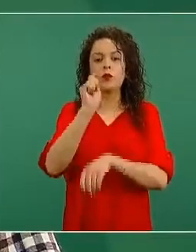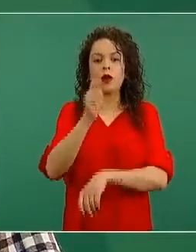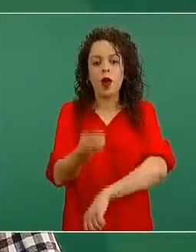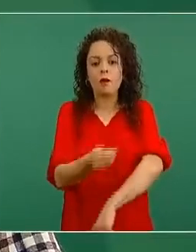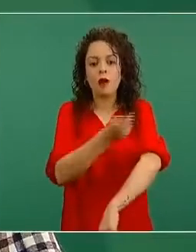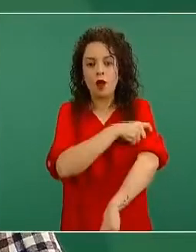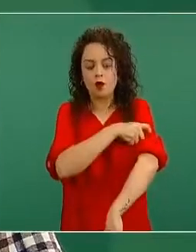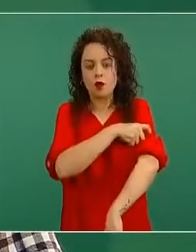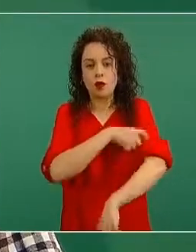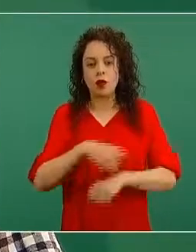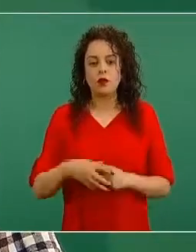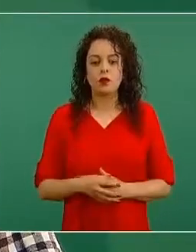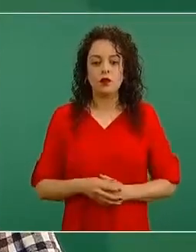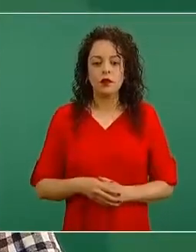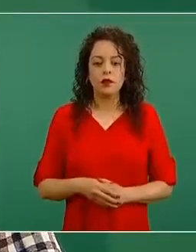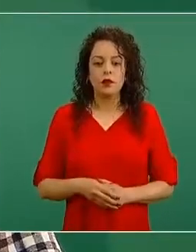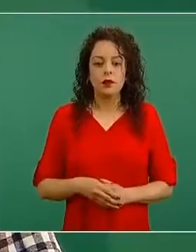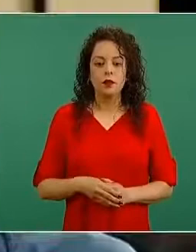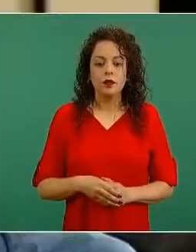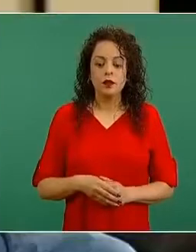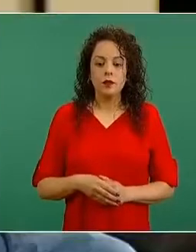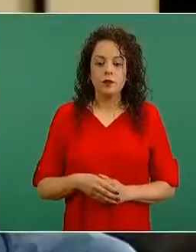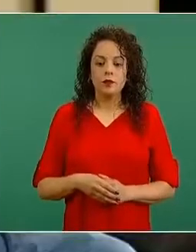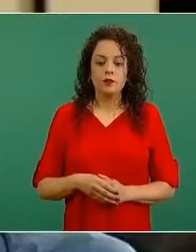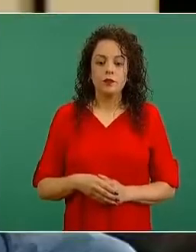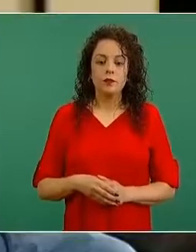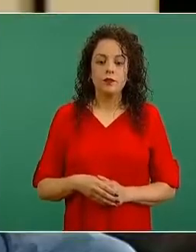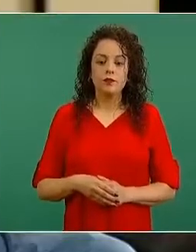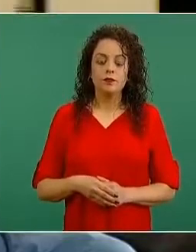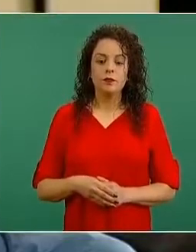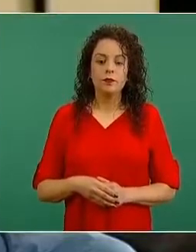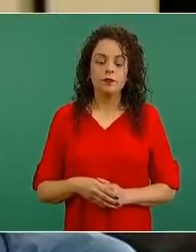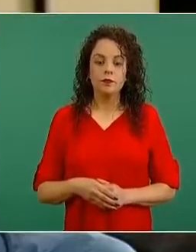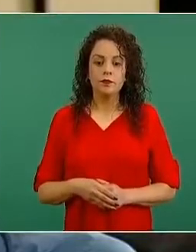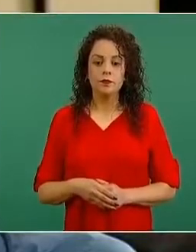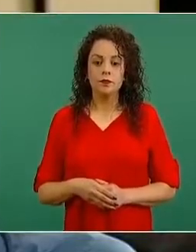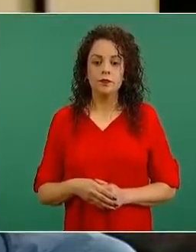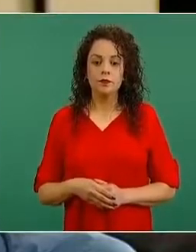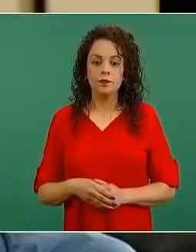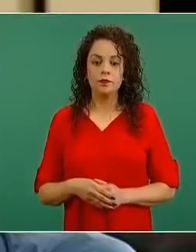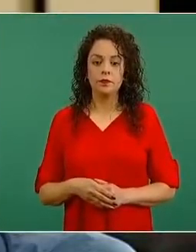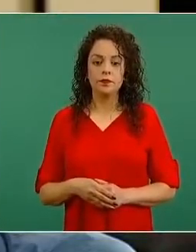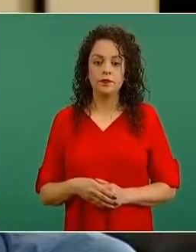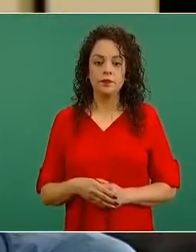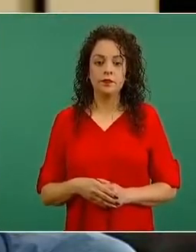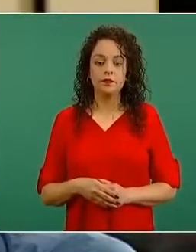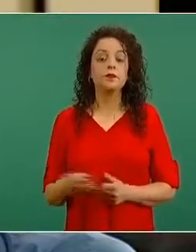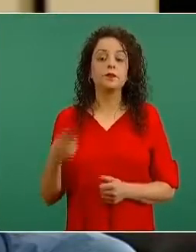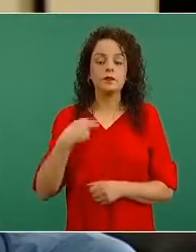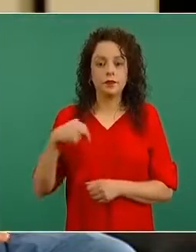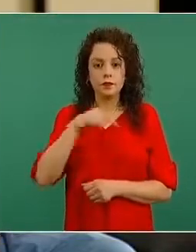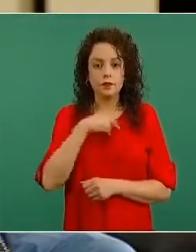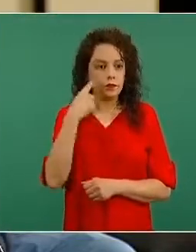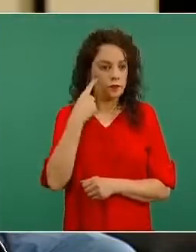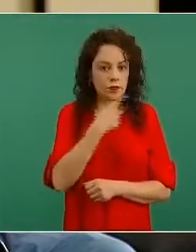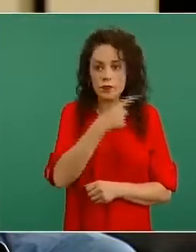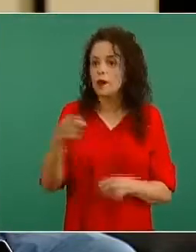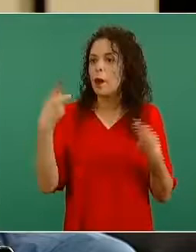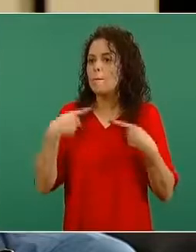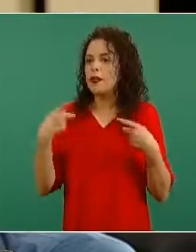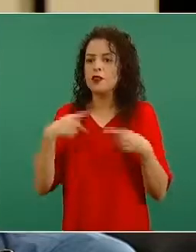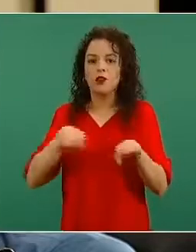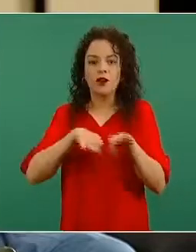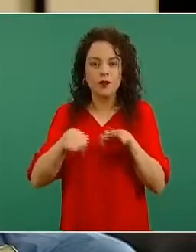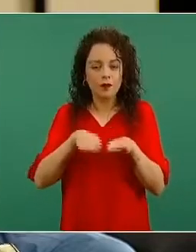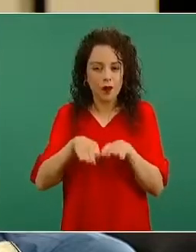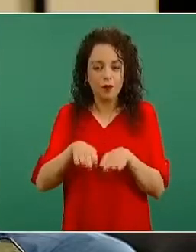vacunación, últimamente hemos hecho recorridos tanto en funerarias como a través de personas que manejan ambulancias, ¿no? Y